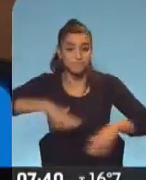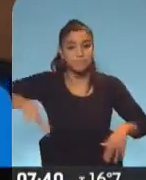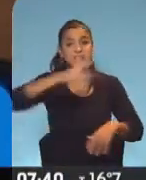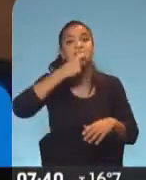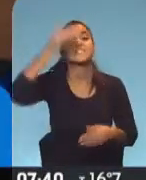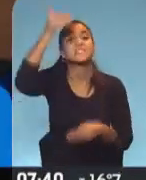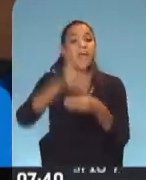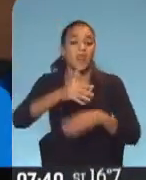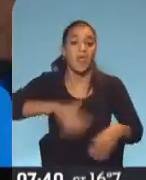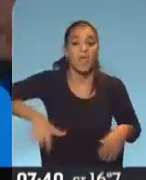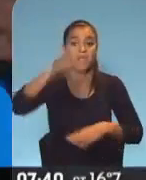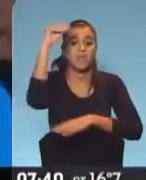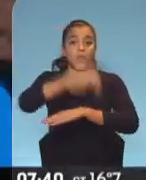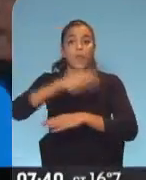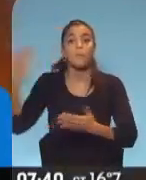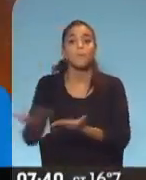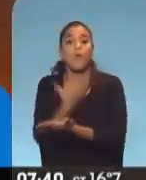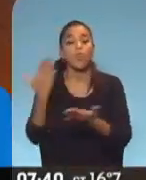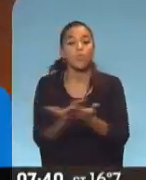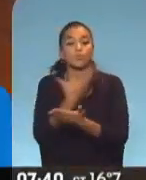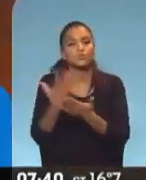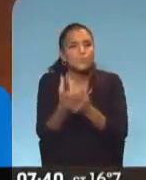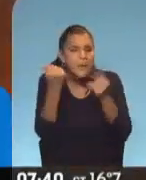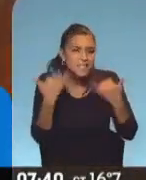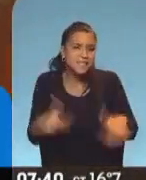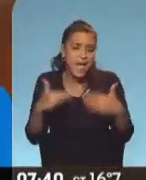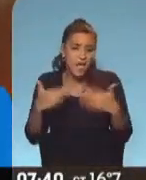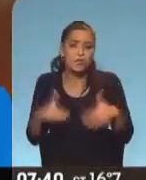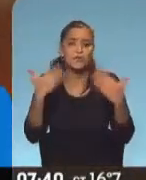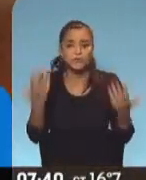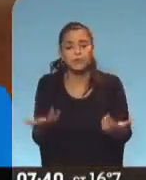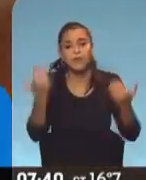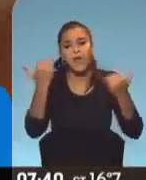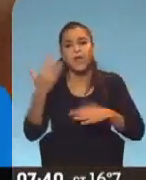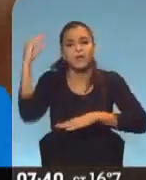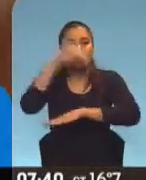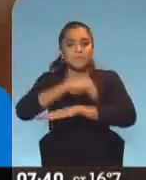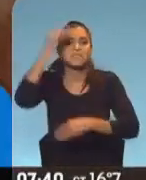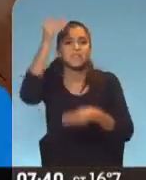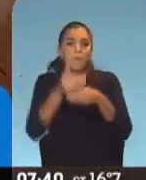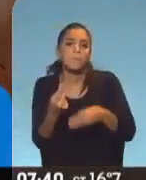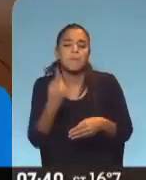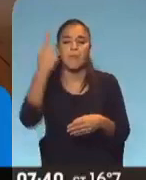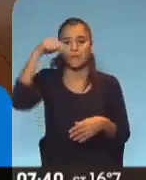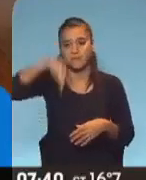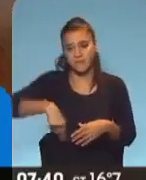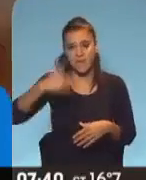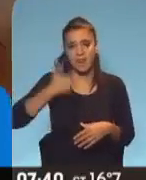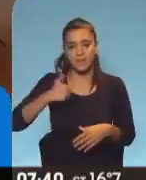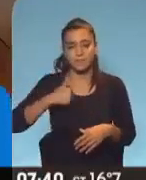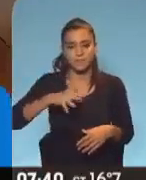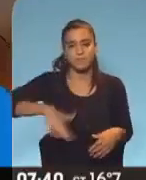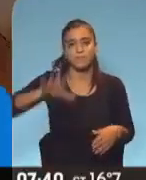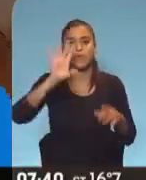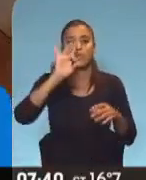una refinería, después la producción es mucho más caro. Bueno, hay una refinería que cerró por primera vez en Argentina, está ubicada en